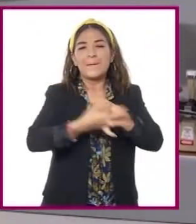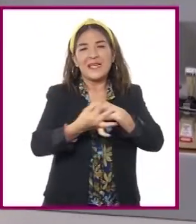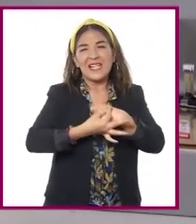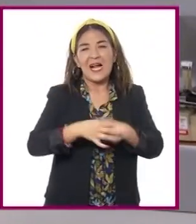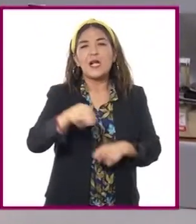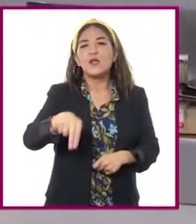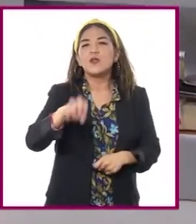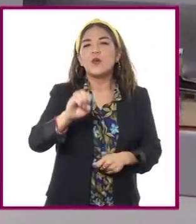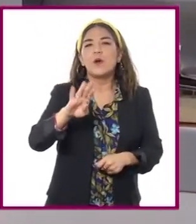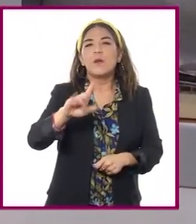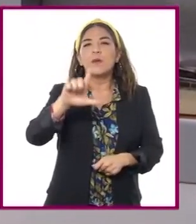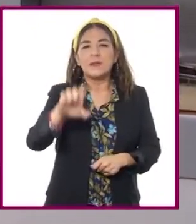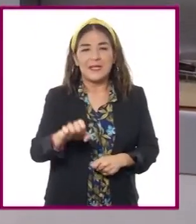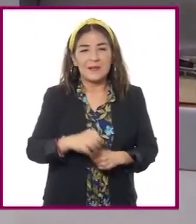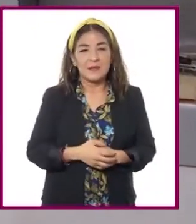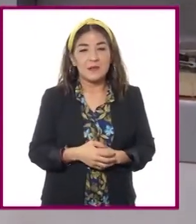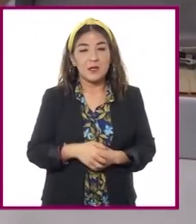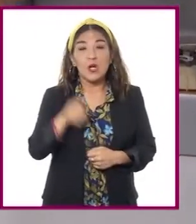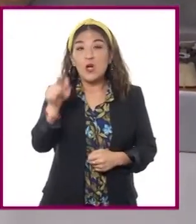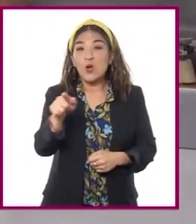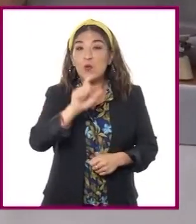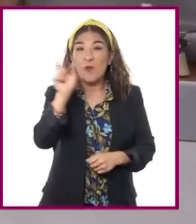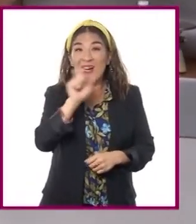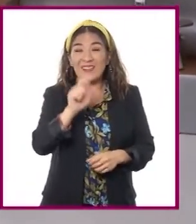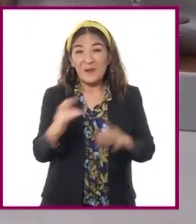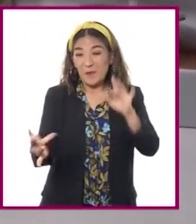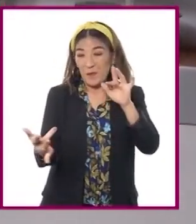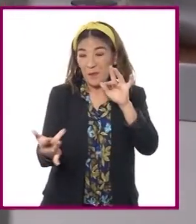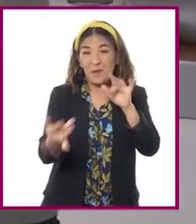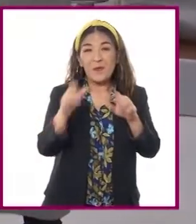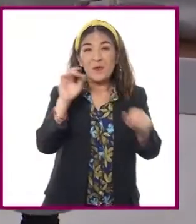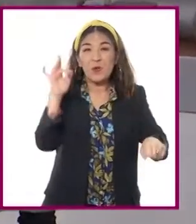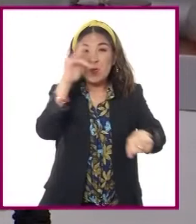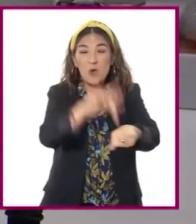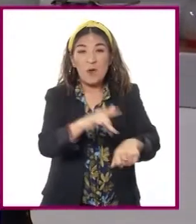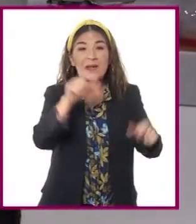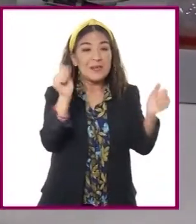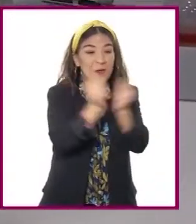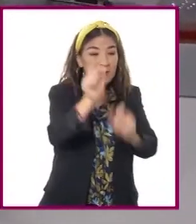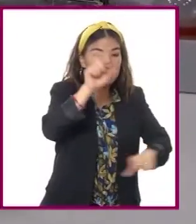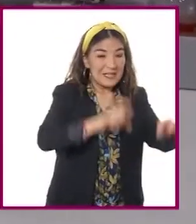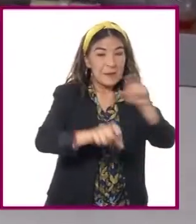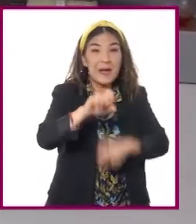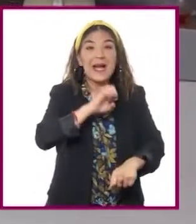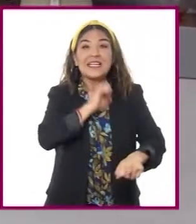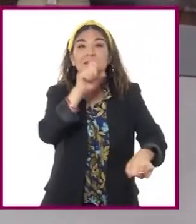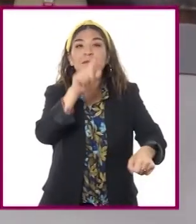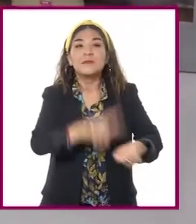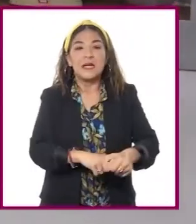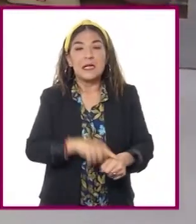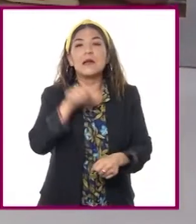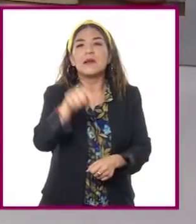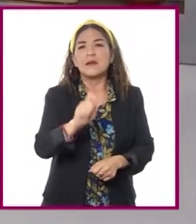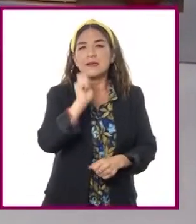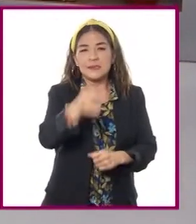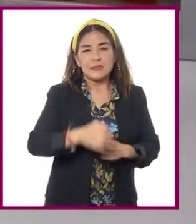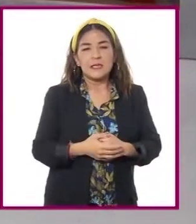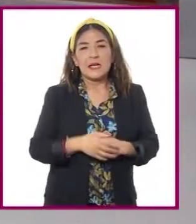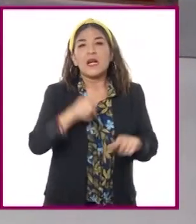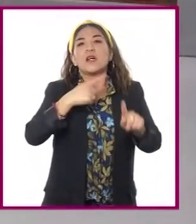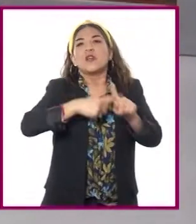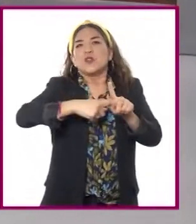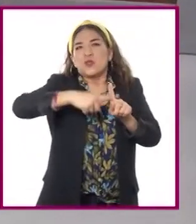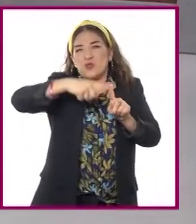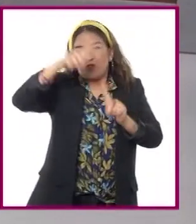nobles. Solo se deterioran cuando entran en contacto con agentes químicos muy específicos, que pueden ser